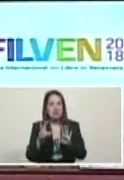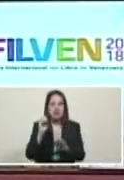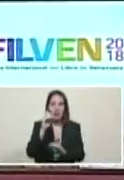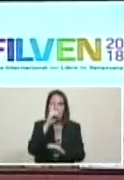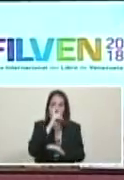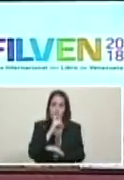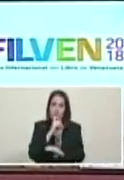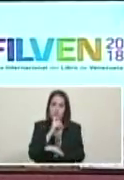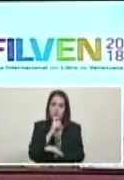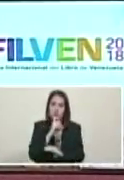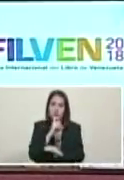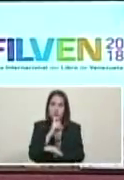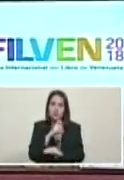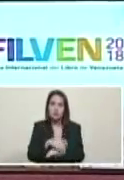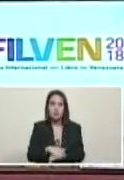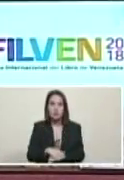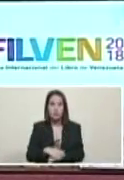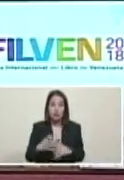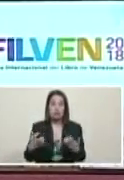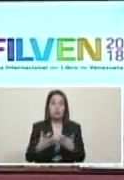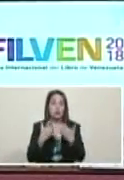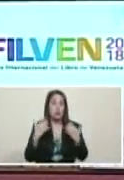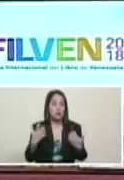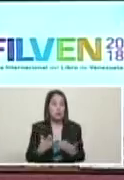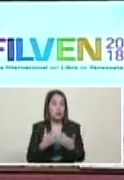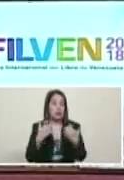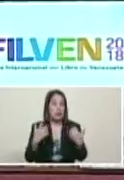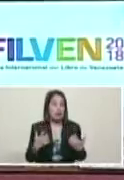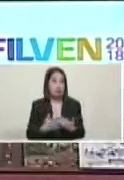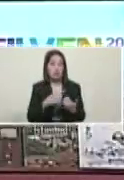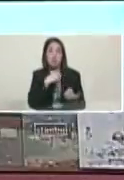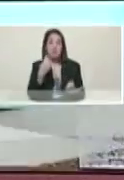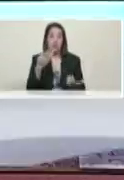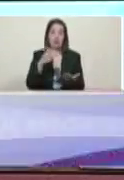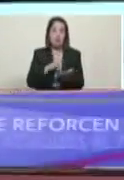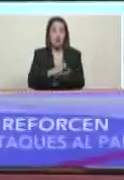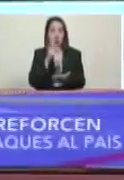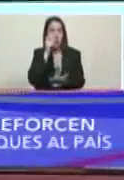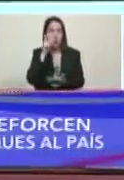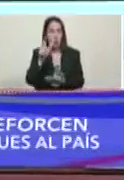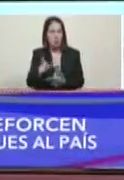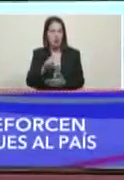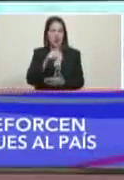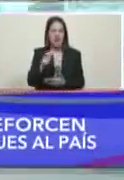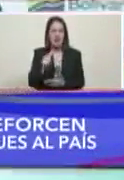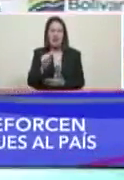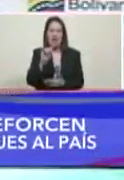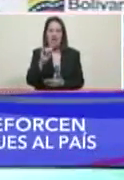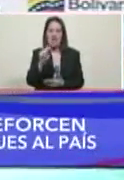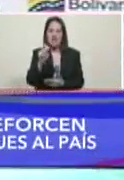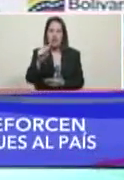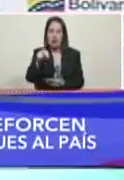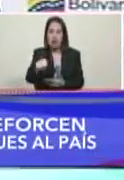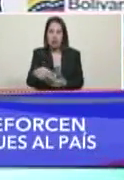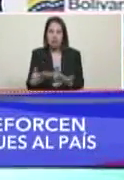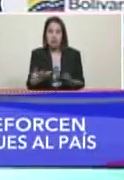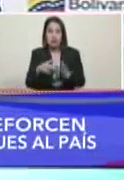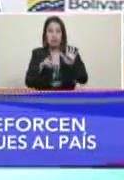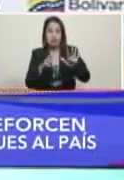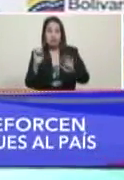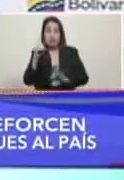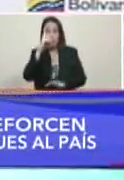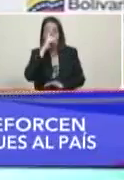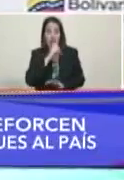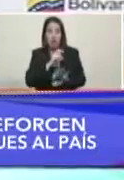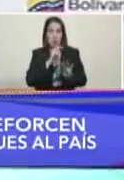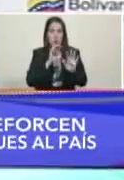70 años de una guerra desde que mataron al gran Jorge Eliezer Gaitán. Hace 70 años, un 9